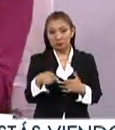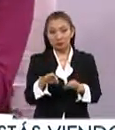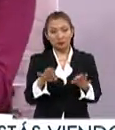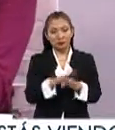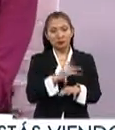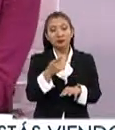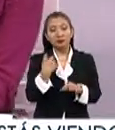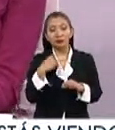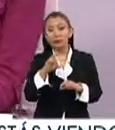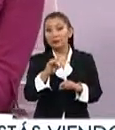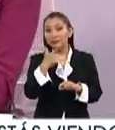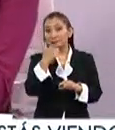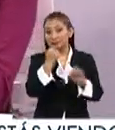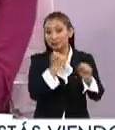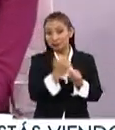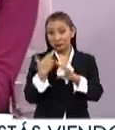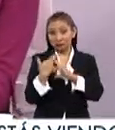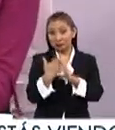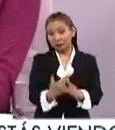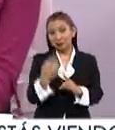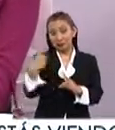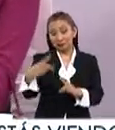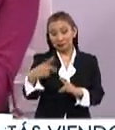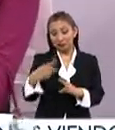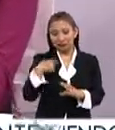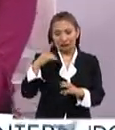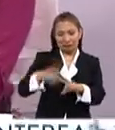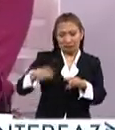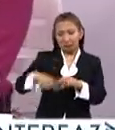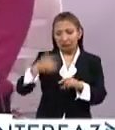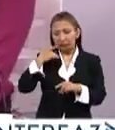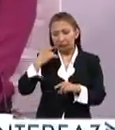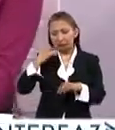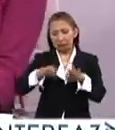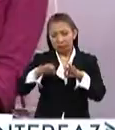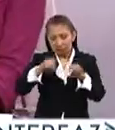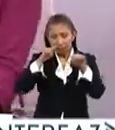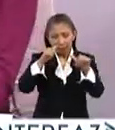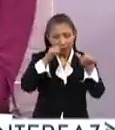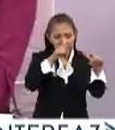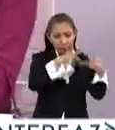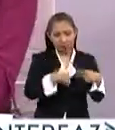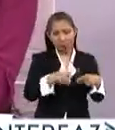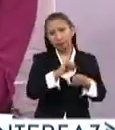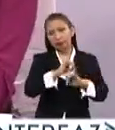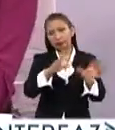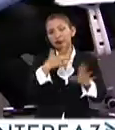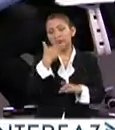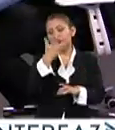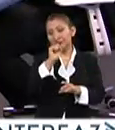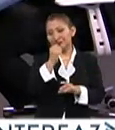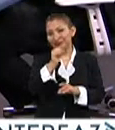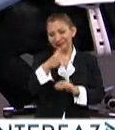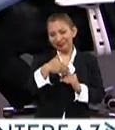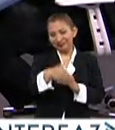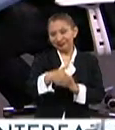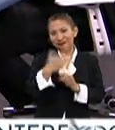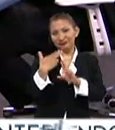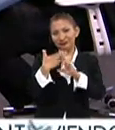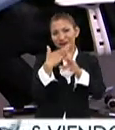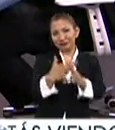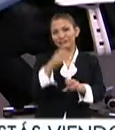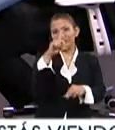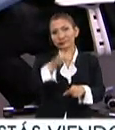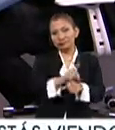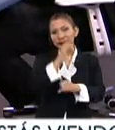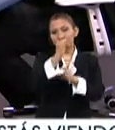los Adultos, porque cumplen 37 años como institución combatiendo este problema en México. Y además, por supuesto, porque el 8 de septiembre se celebra